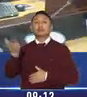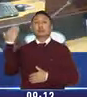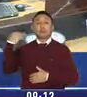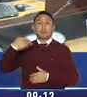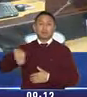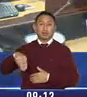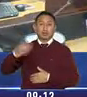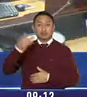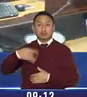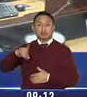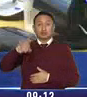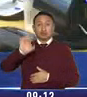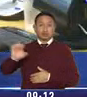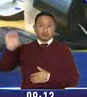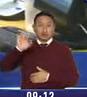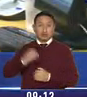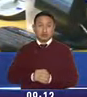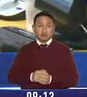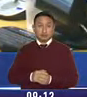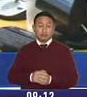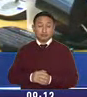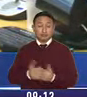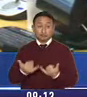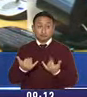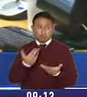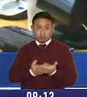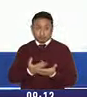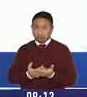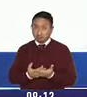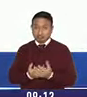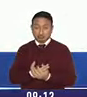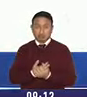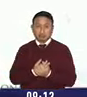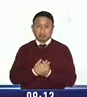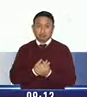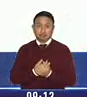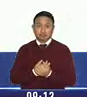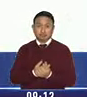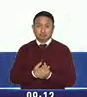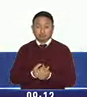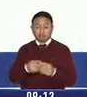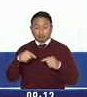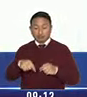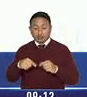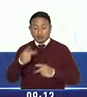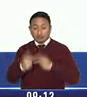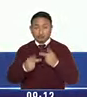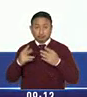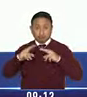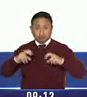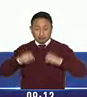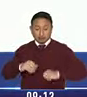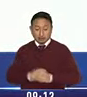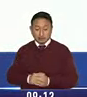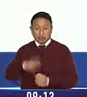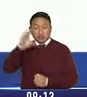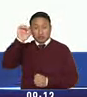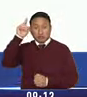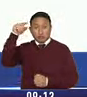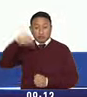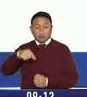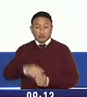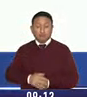miércoles 18 de enero, hasta la fecha no se ha reunido. Pero mientras aquí no se abre el proceso de investigación, las declaraciones sean a que